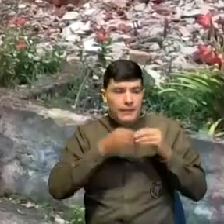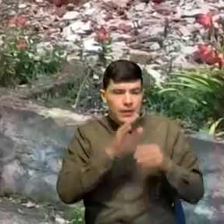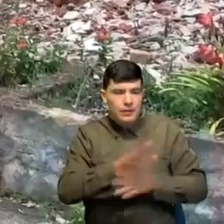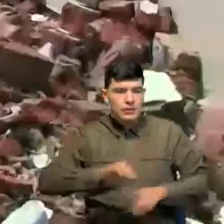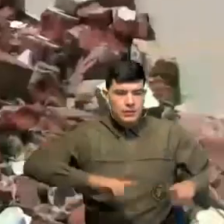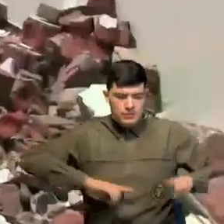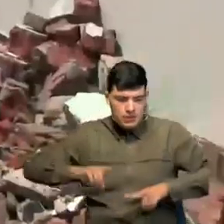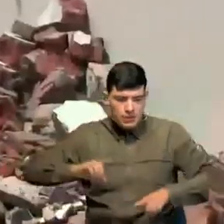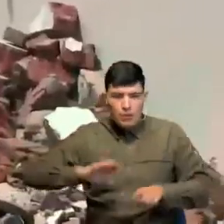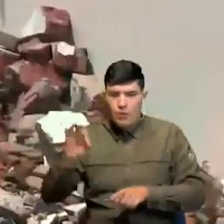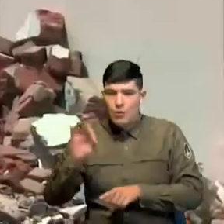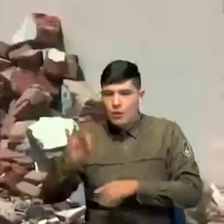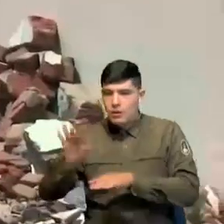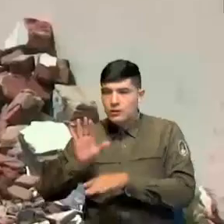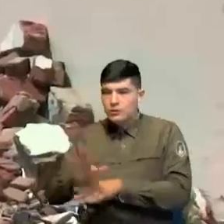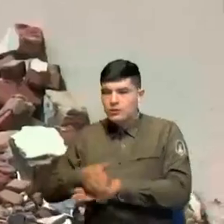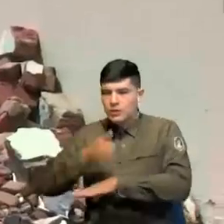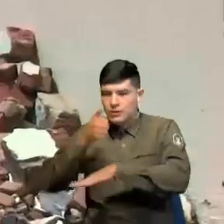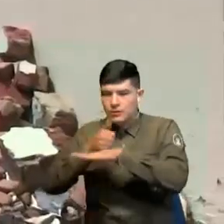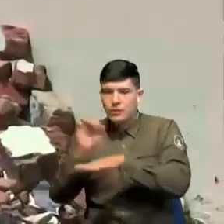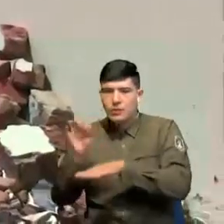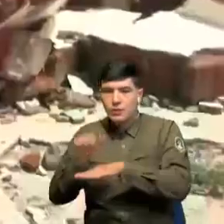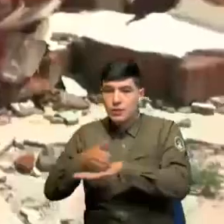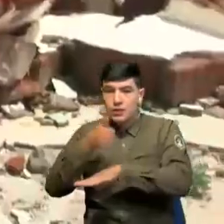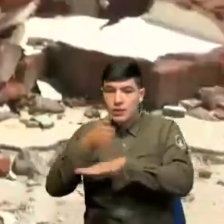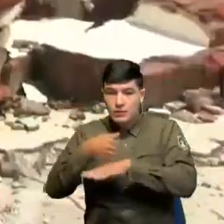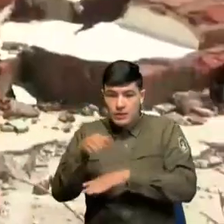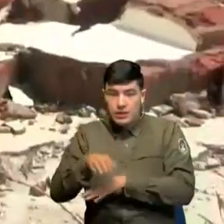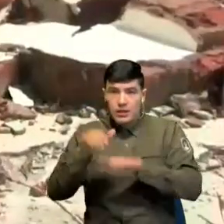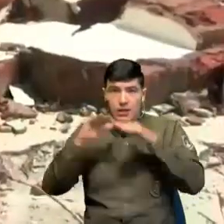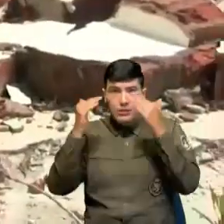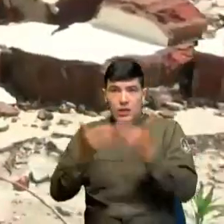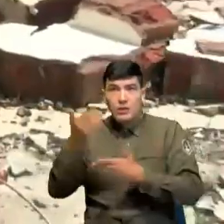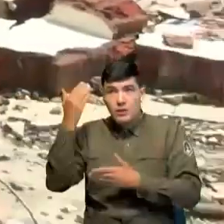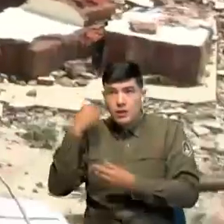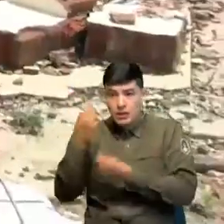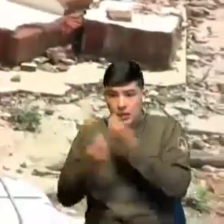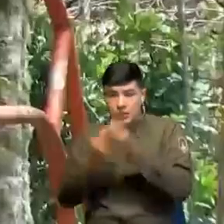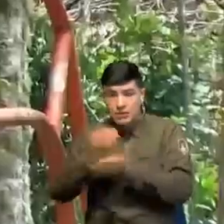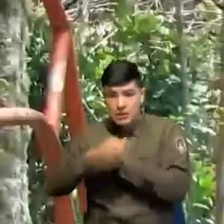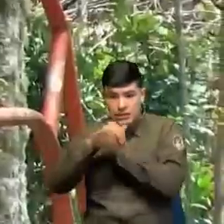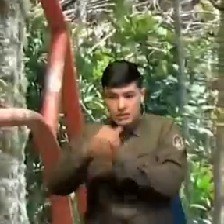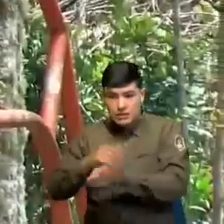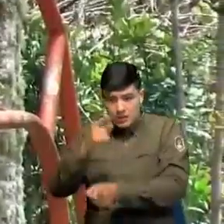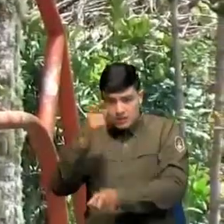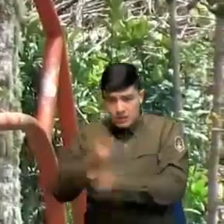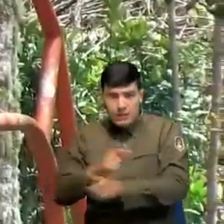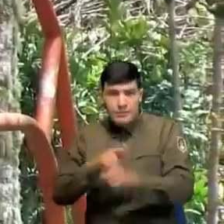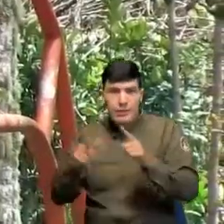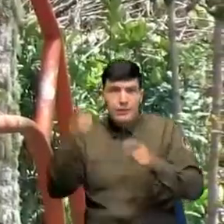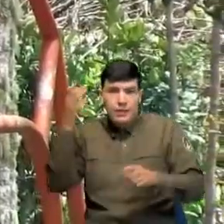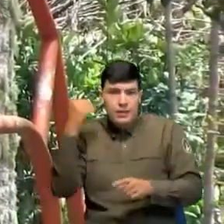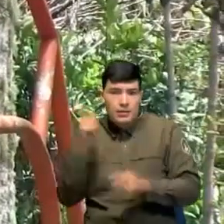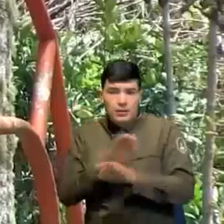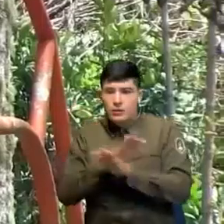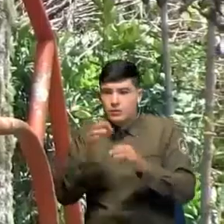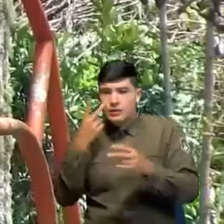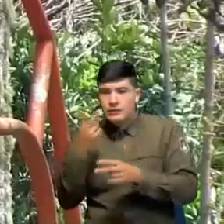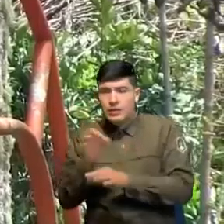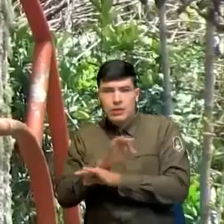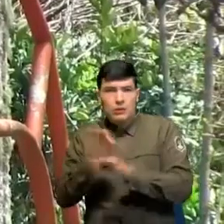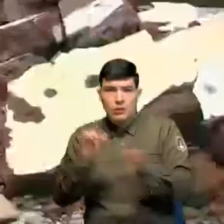administraciones y el rector y directivos del colegio han realizado las gestiones pertinentes, sin embargo no se ha visto